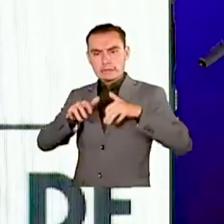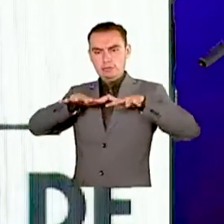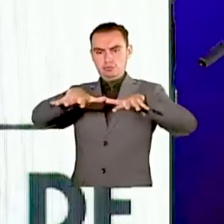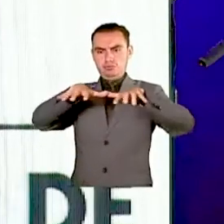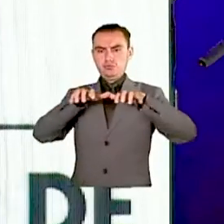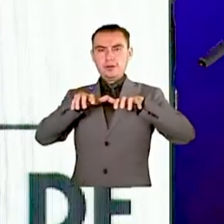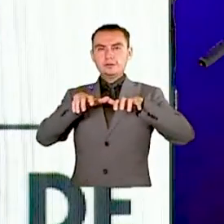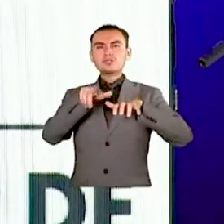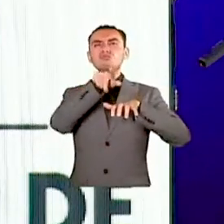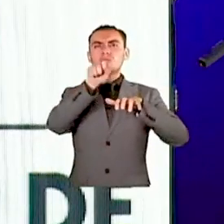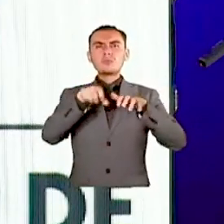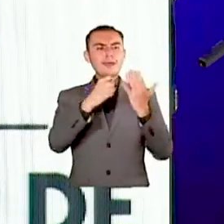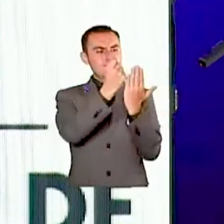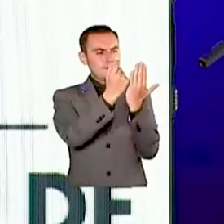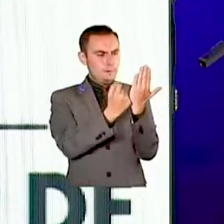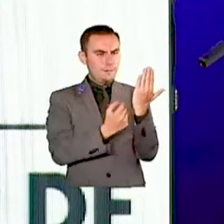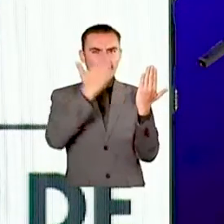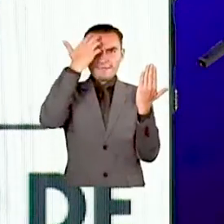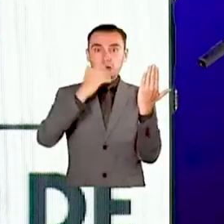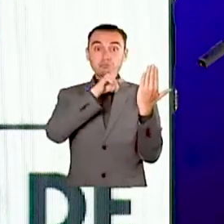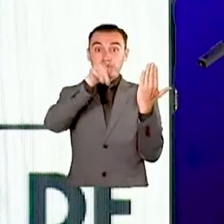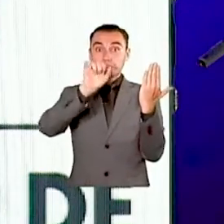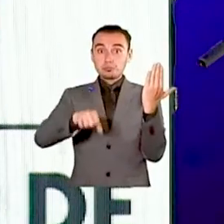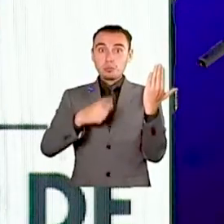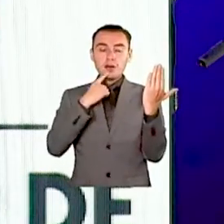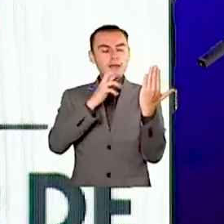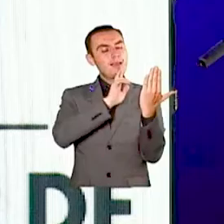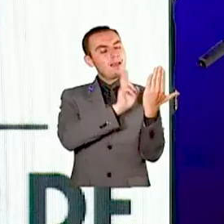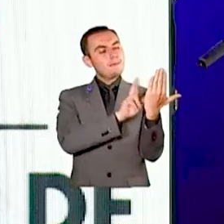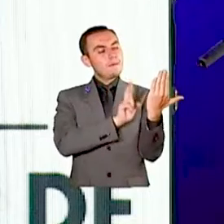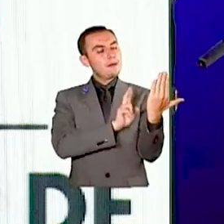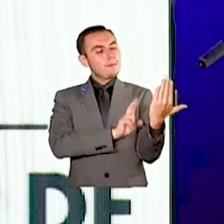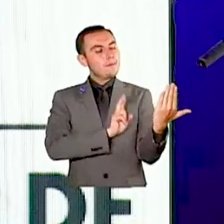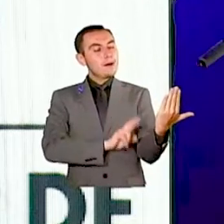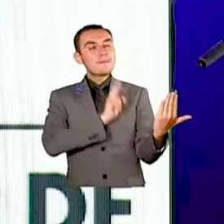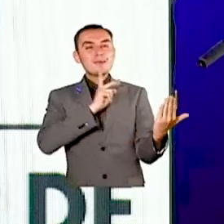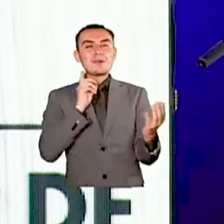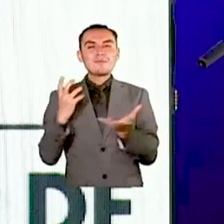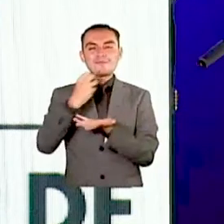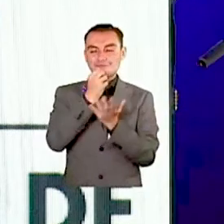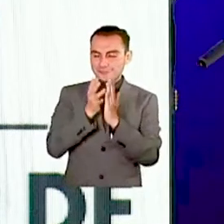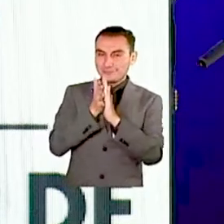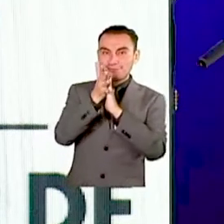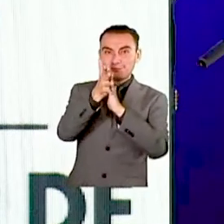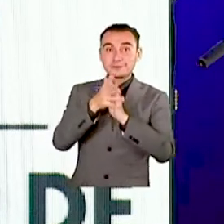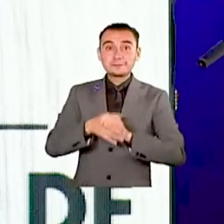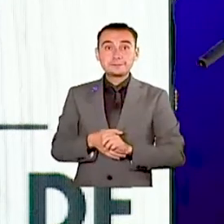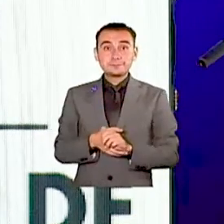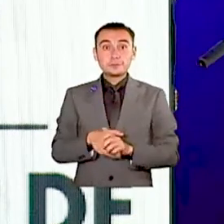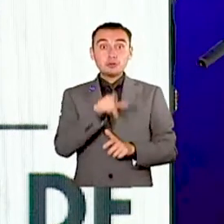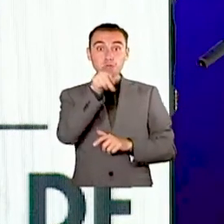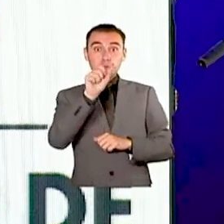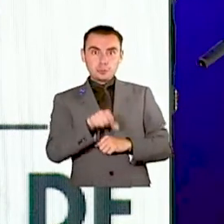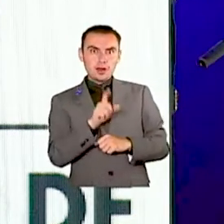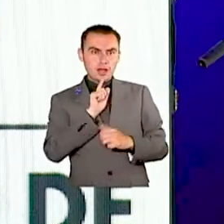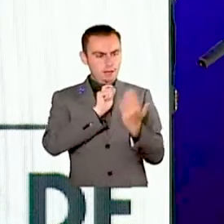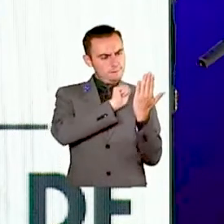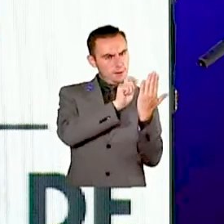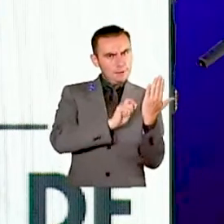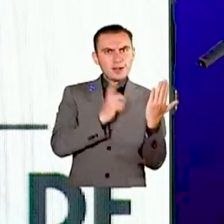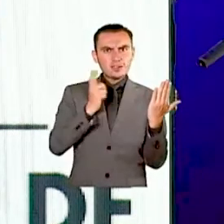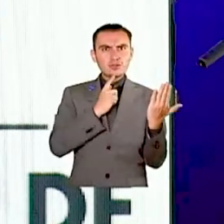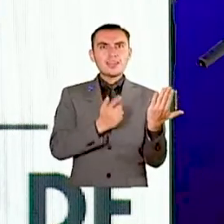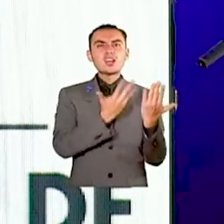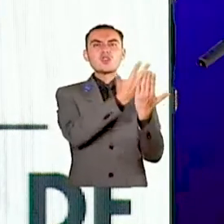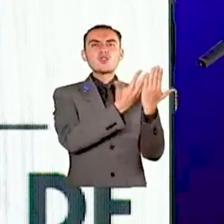evento, diligencien la encuesta de evaluación de esta audiencia pública de rendición de cuentas, que podrán diligenciar escaneando